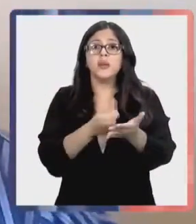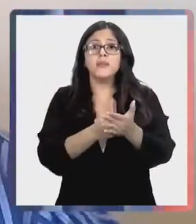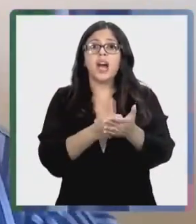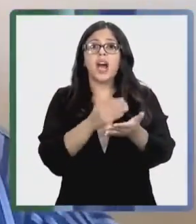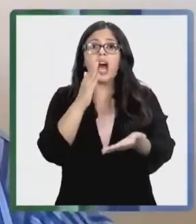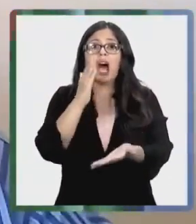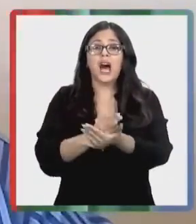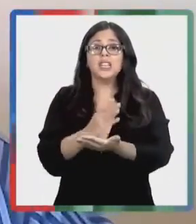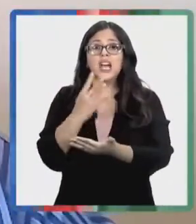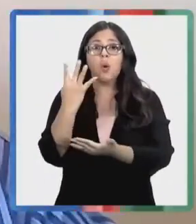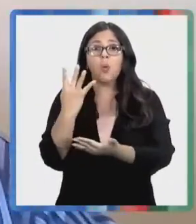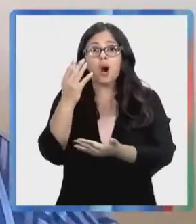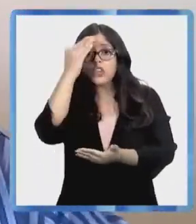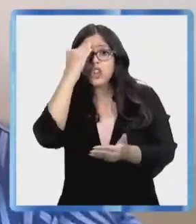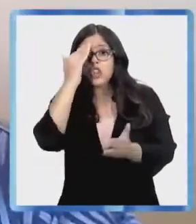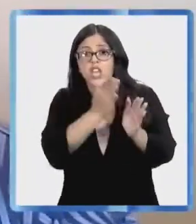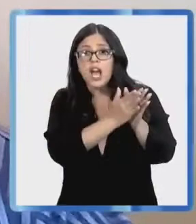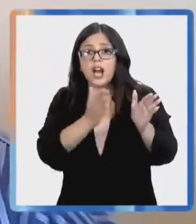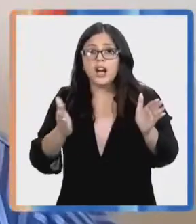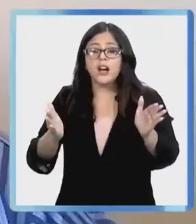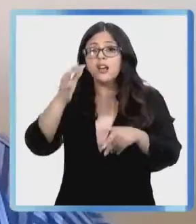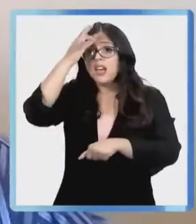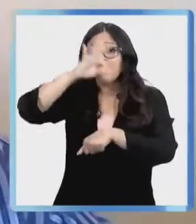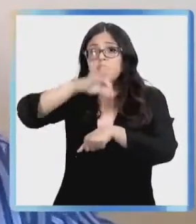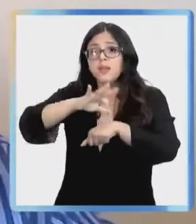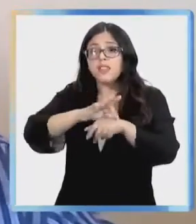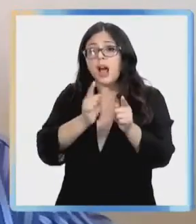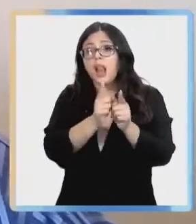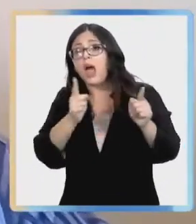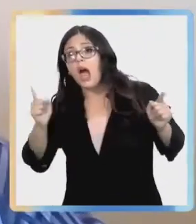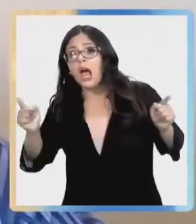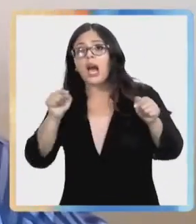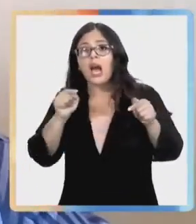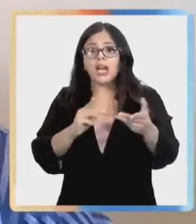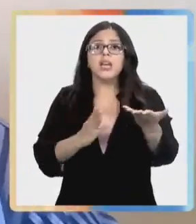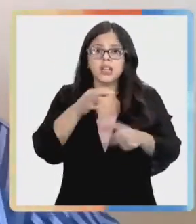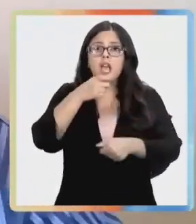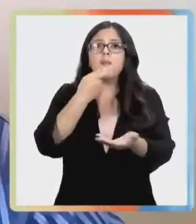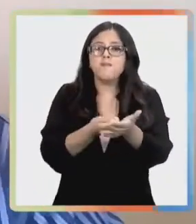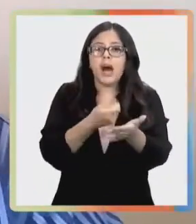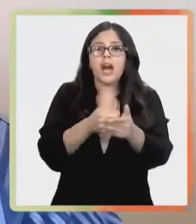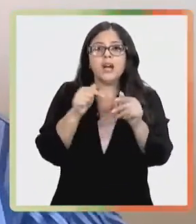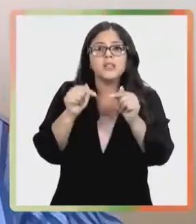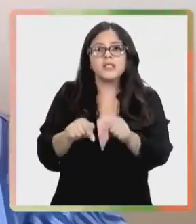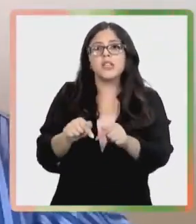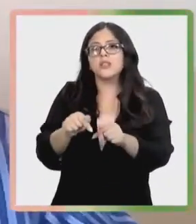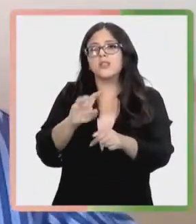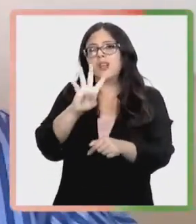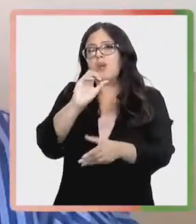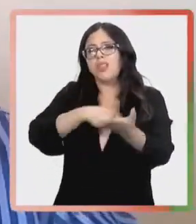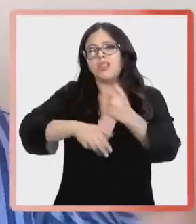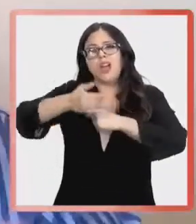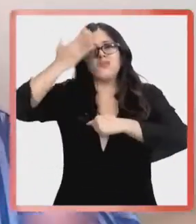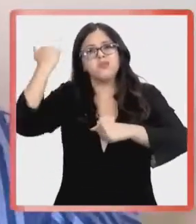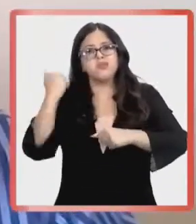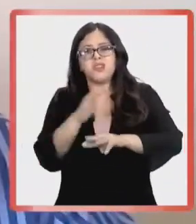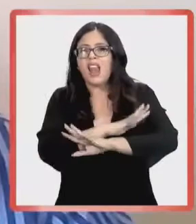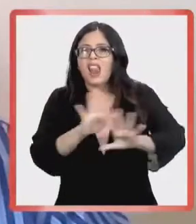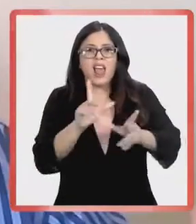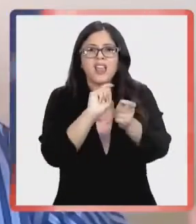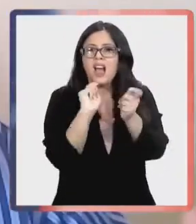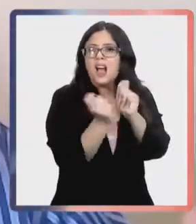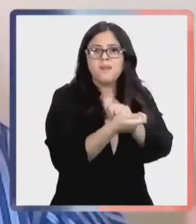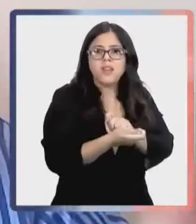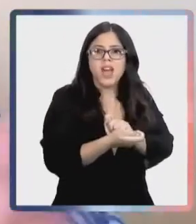desde el cuarto día. En cambio, si usted tiene una enfermedad larga, ahí le pagan desde el principio. Es una cosa que viene desde hace 40 años que nadie la ha